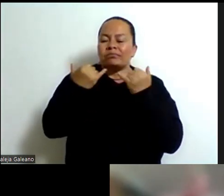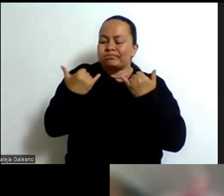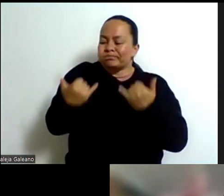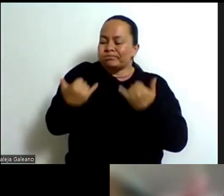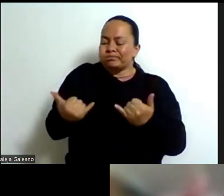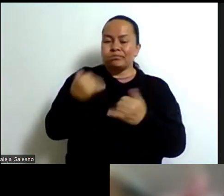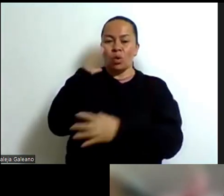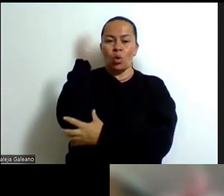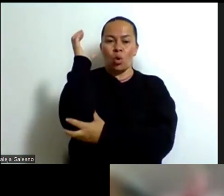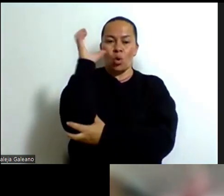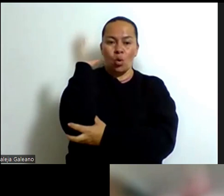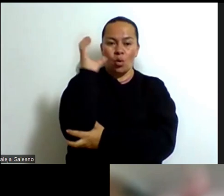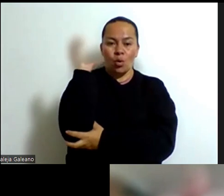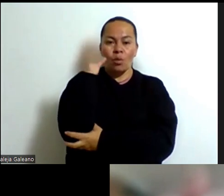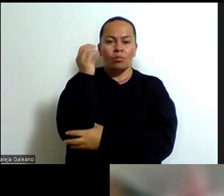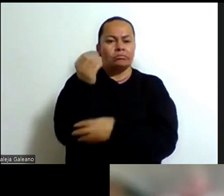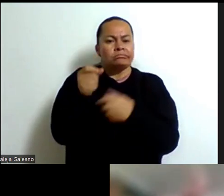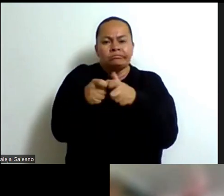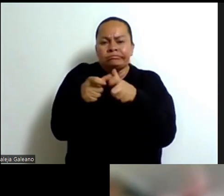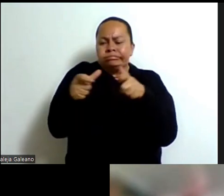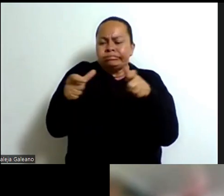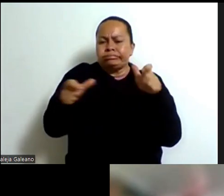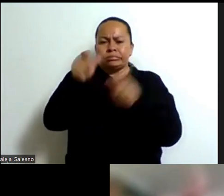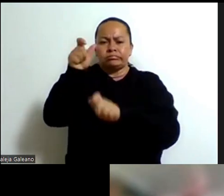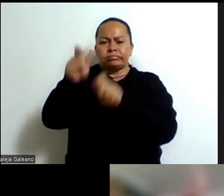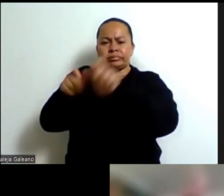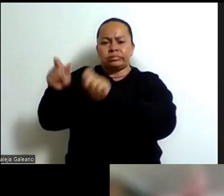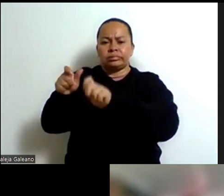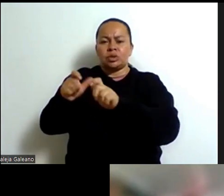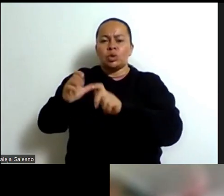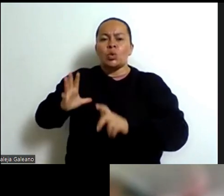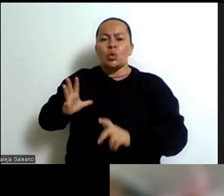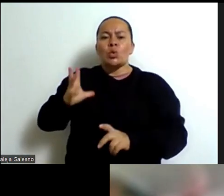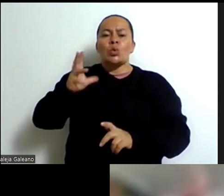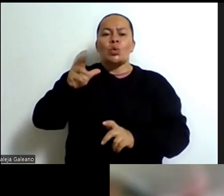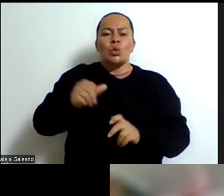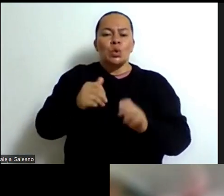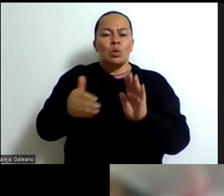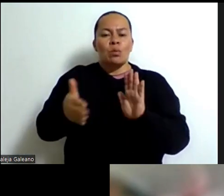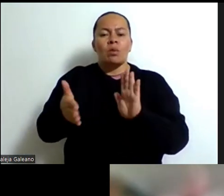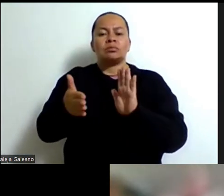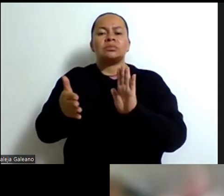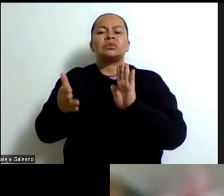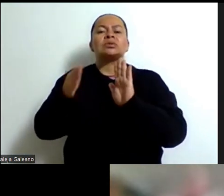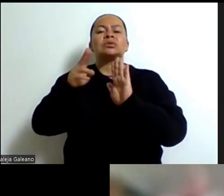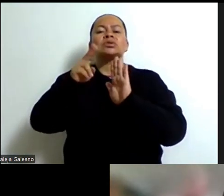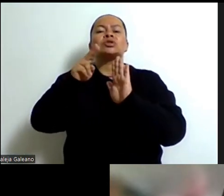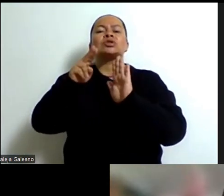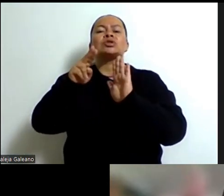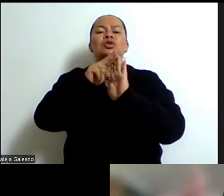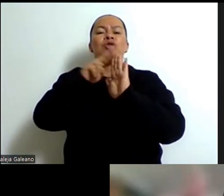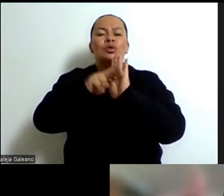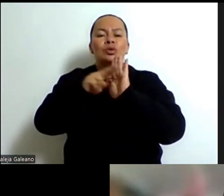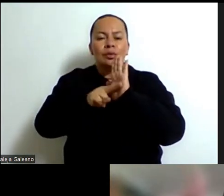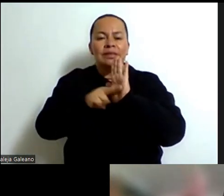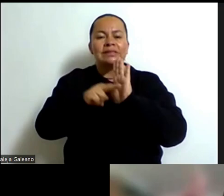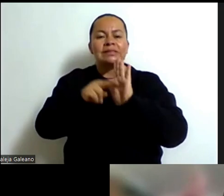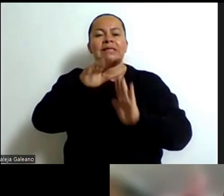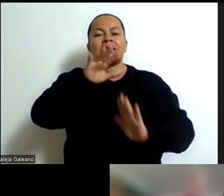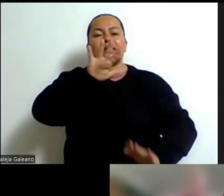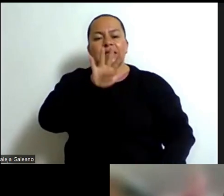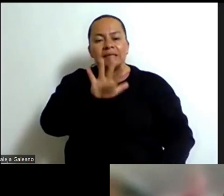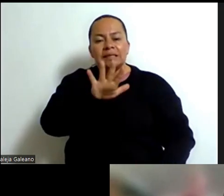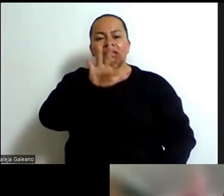muchas personas expresan que mediante la sentencia t 583 el